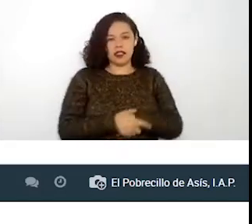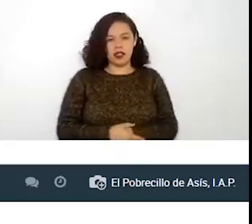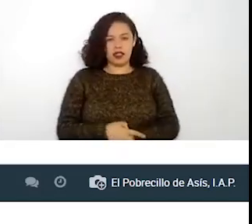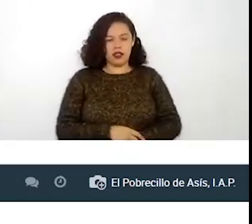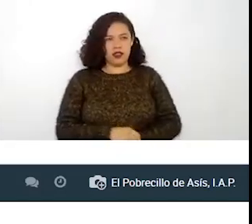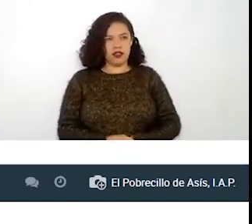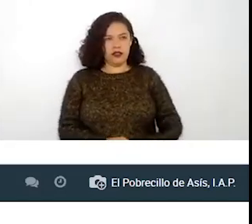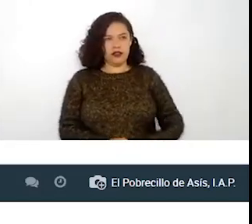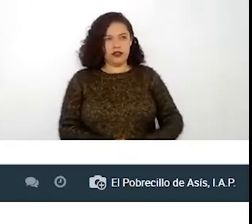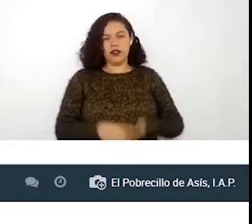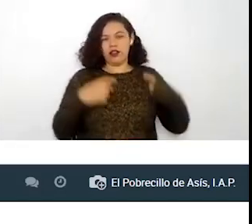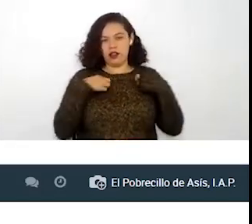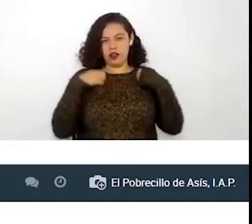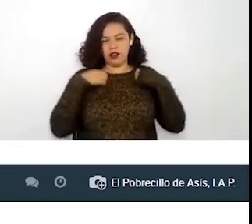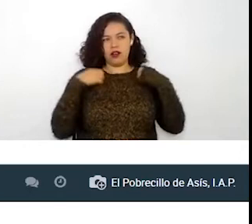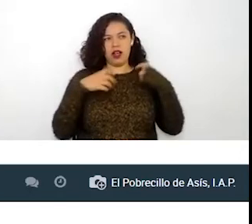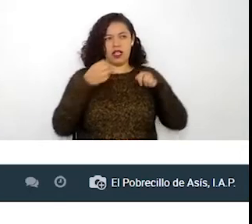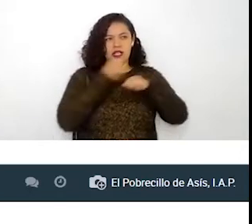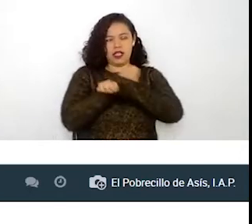le vamos a poner ropa calzado